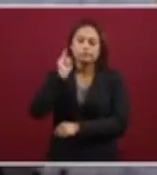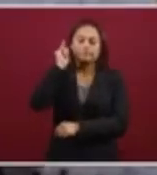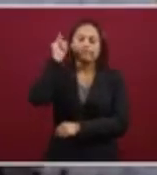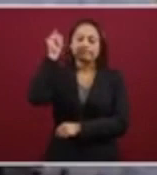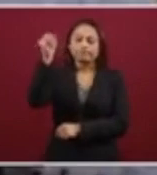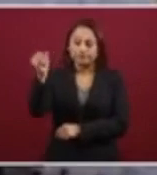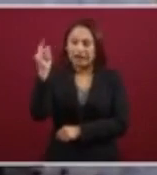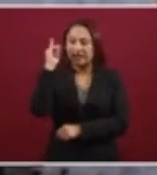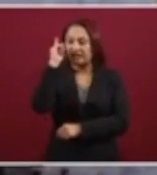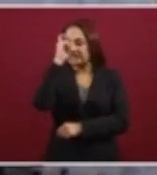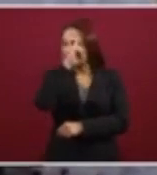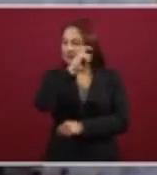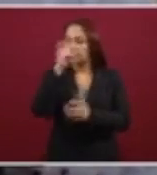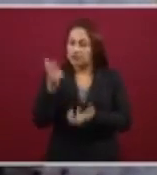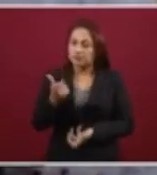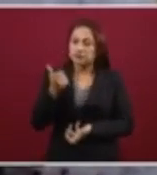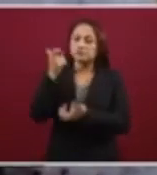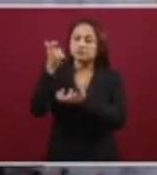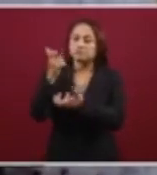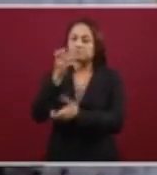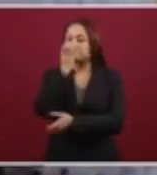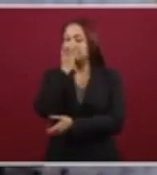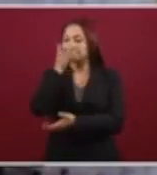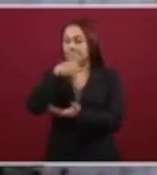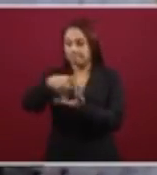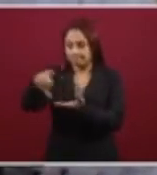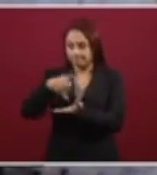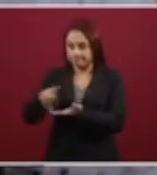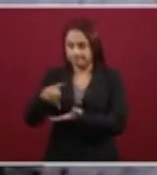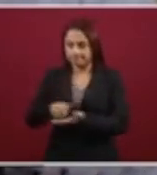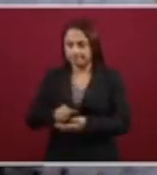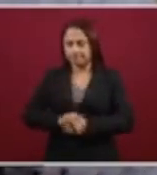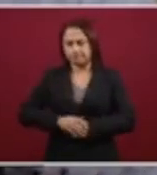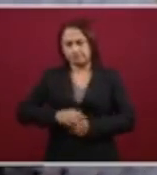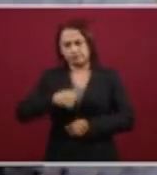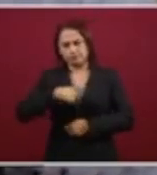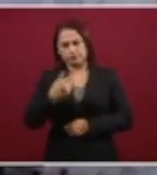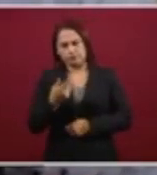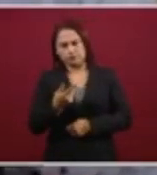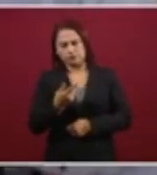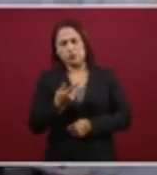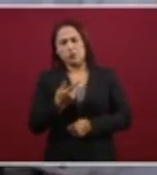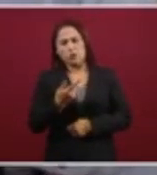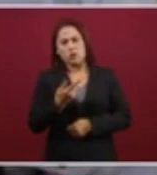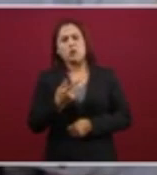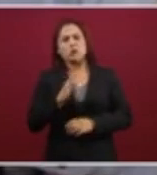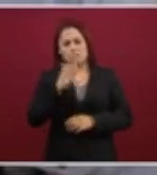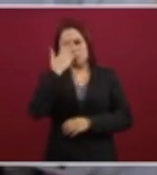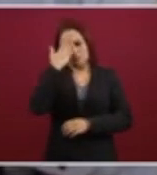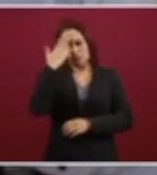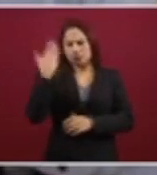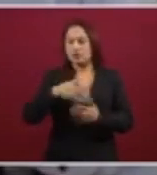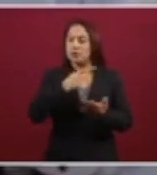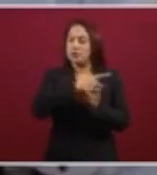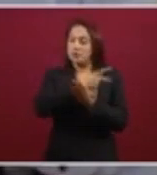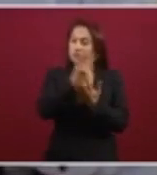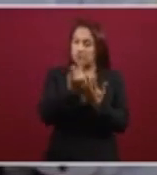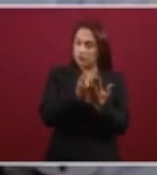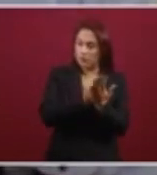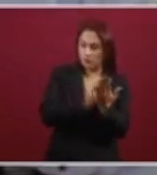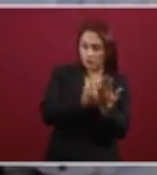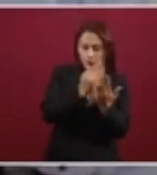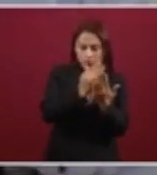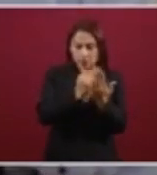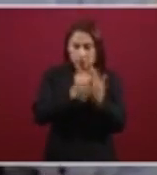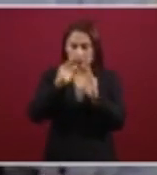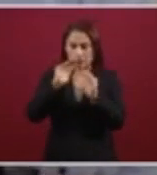físicamente al fertilizante. Este programa está destinado, nos lo ha repetido varias veces, a ayudar a la gente más pobre.